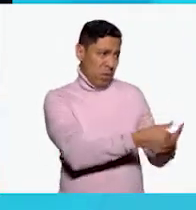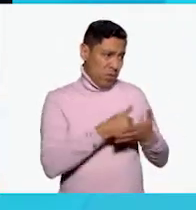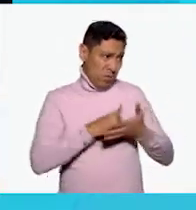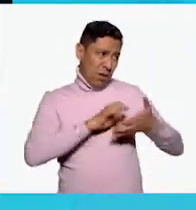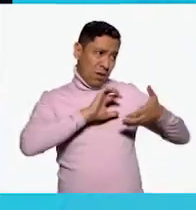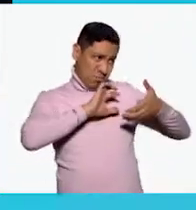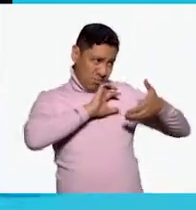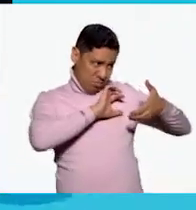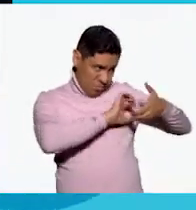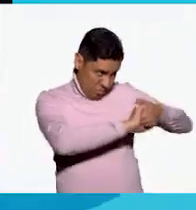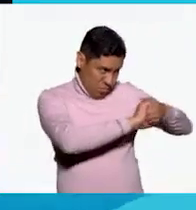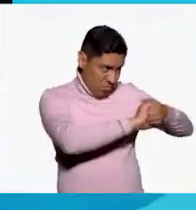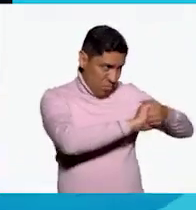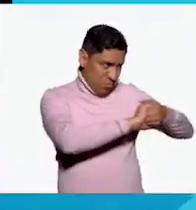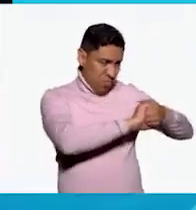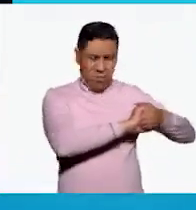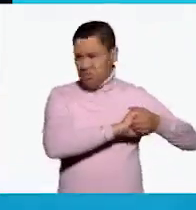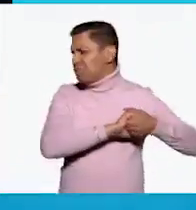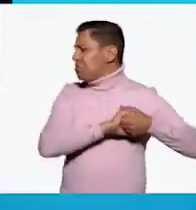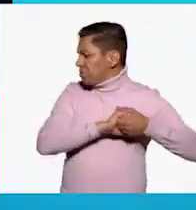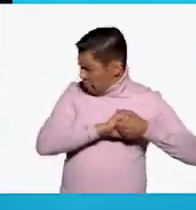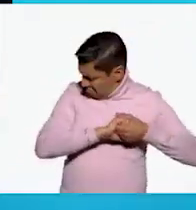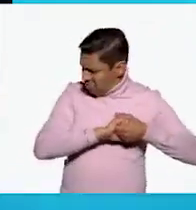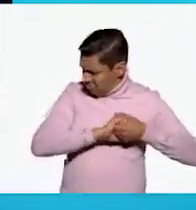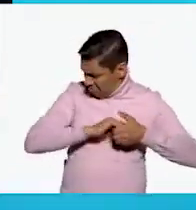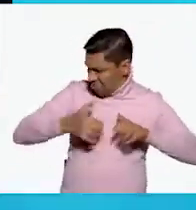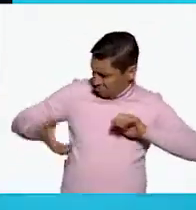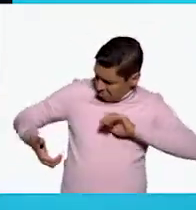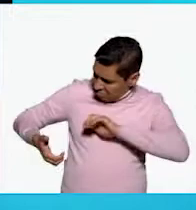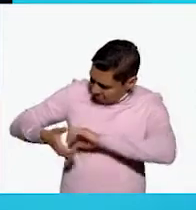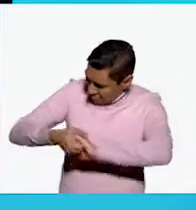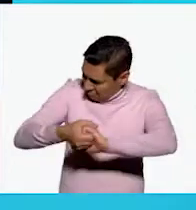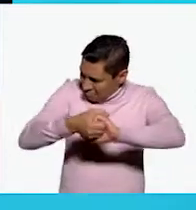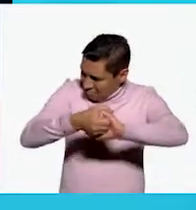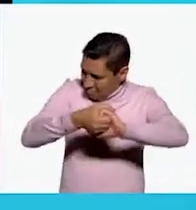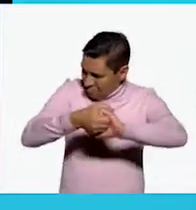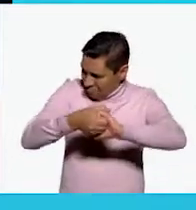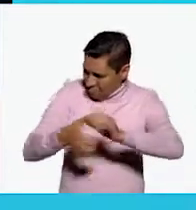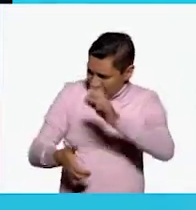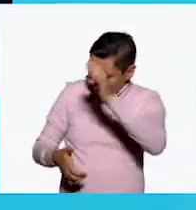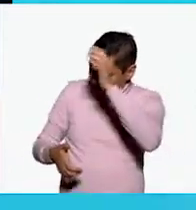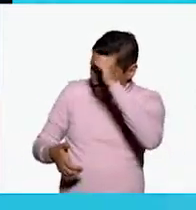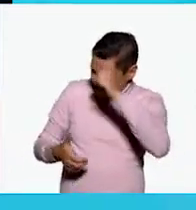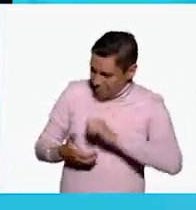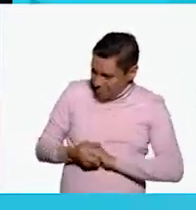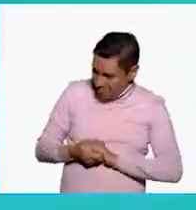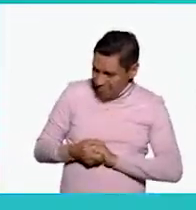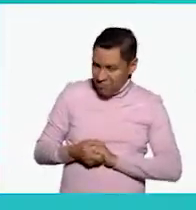mano? ¡Oh, sí! Todo el camino. Vamos juntas, ¿te parece? ¡Sí!